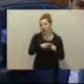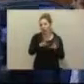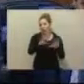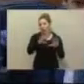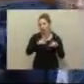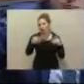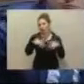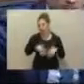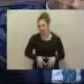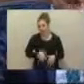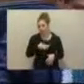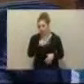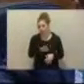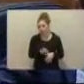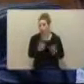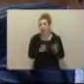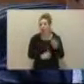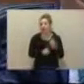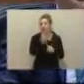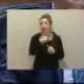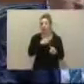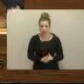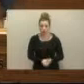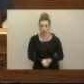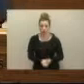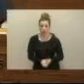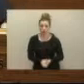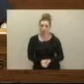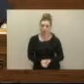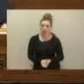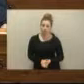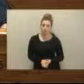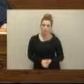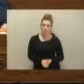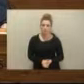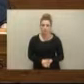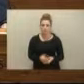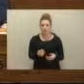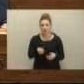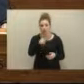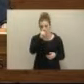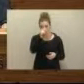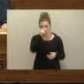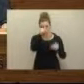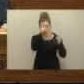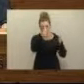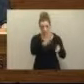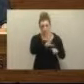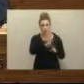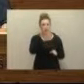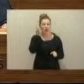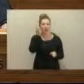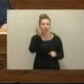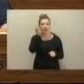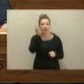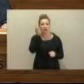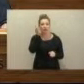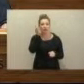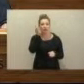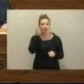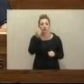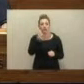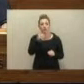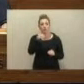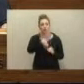Y puede que calen algunos, pero repito que la realidad es la que es. Le recuerdo, señora consejera, que quien votó a